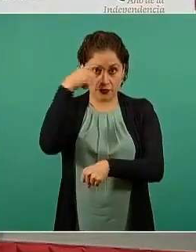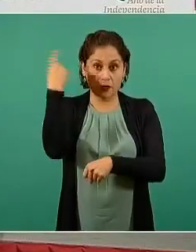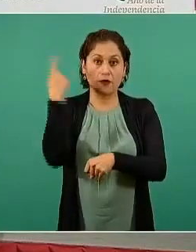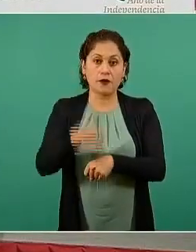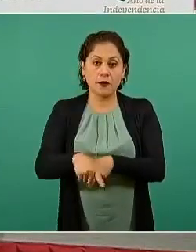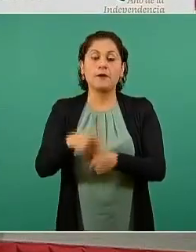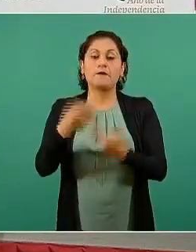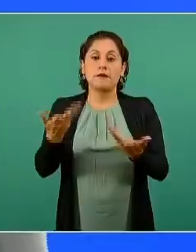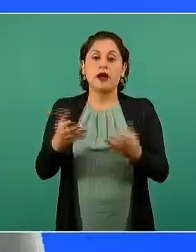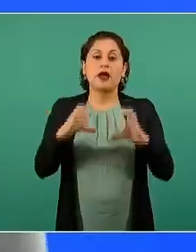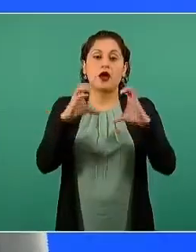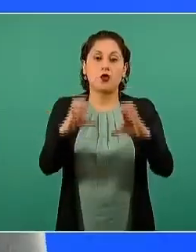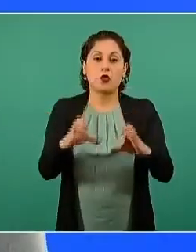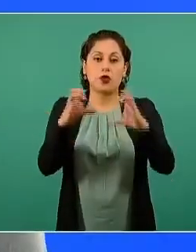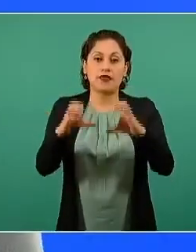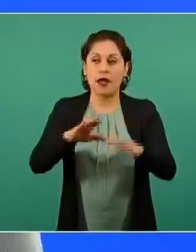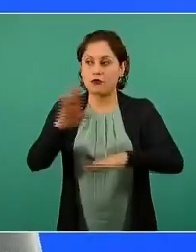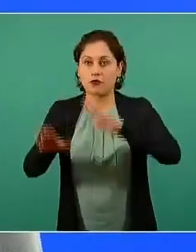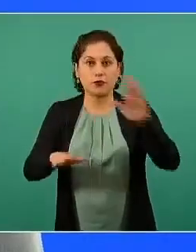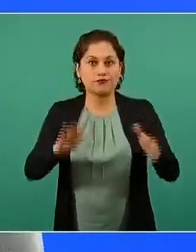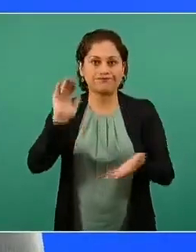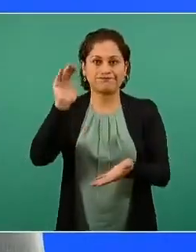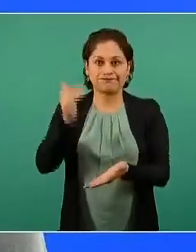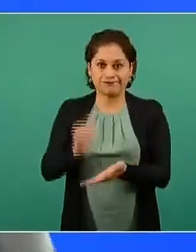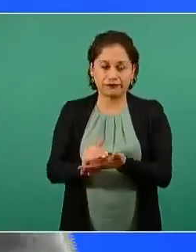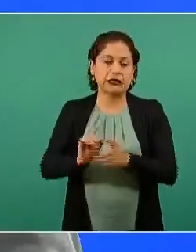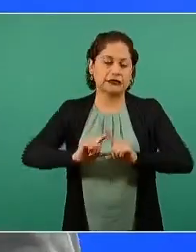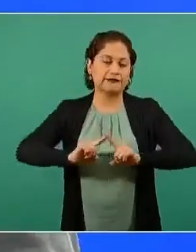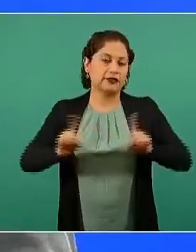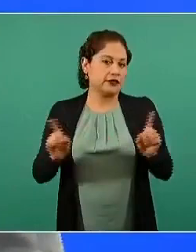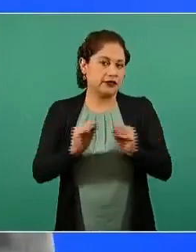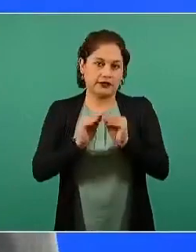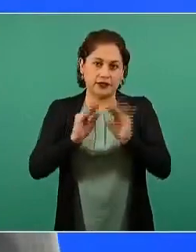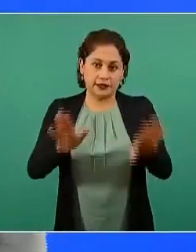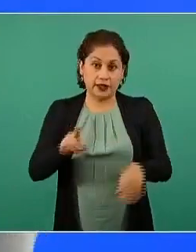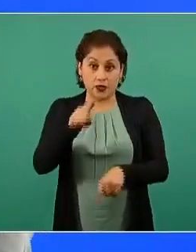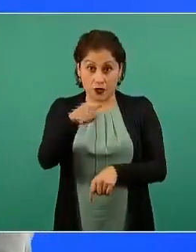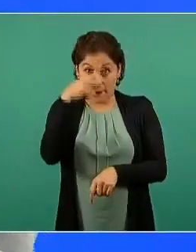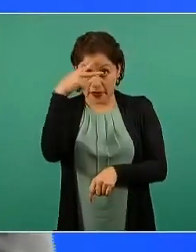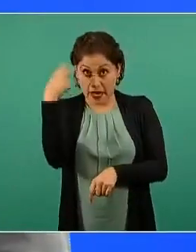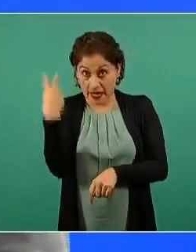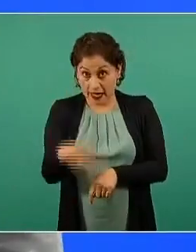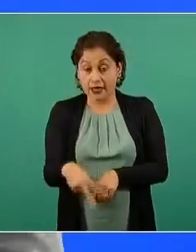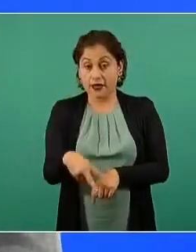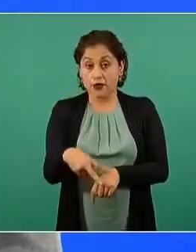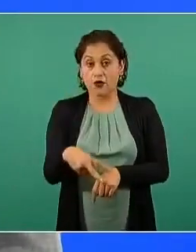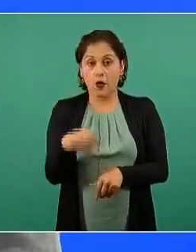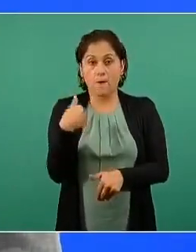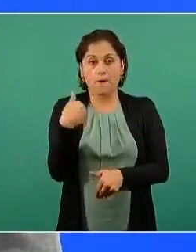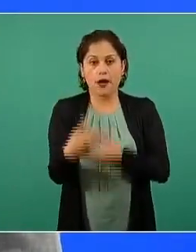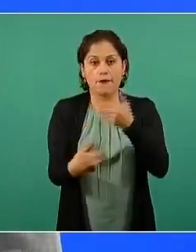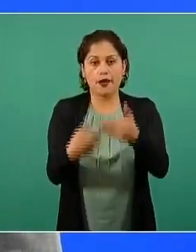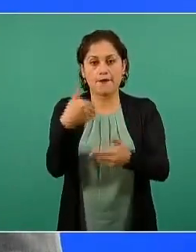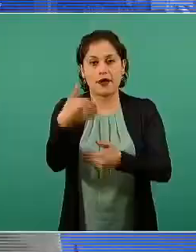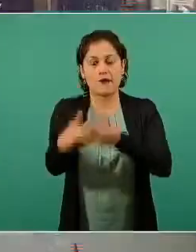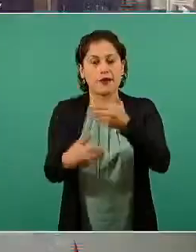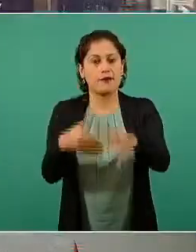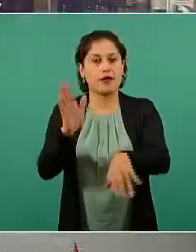internación y de muerte en un contexto epidemiológico diferente. Ustedes avanzaron mucho